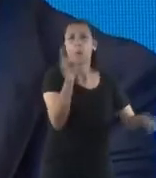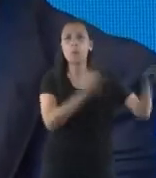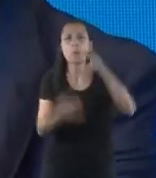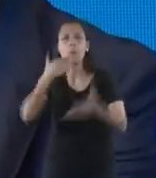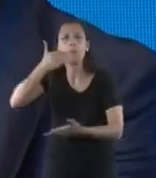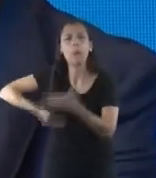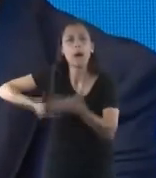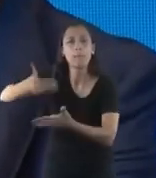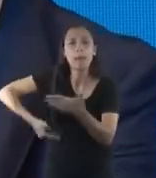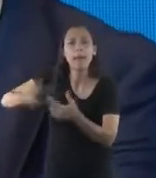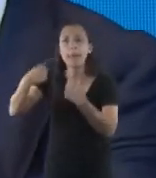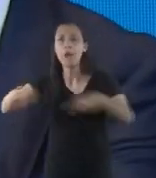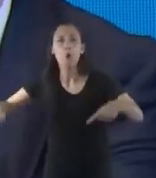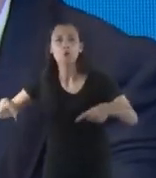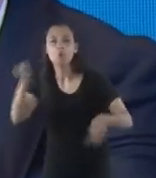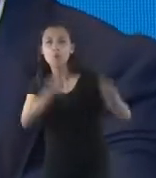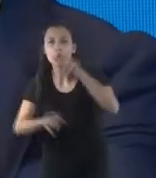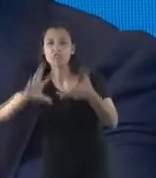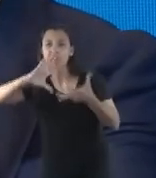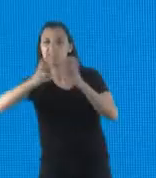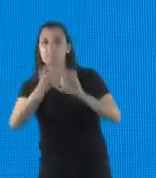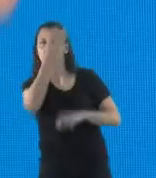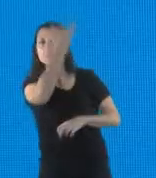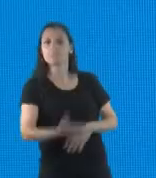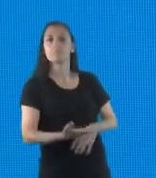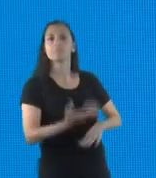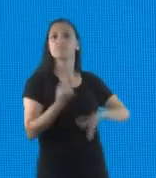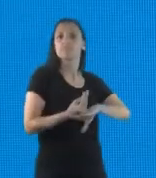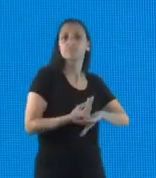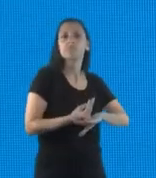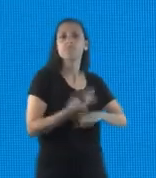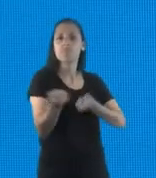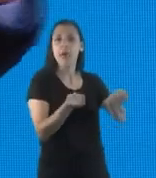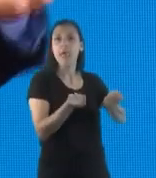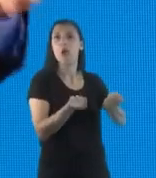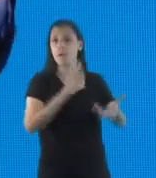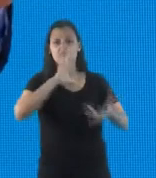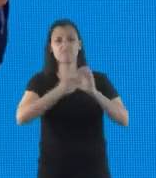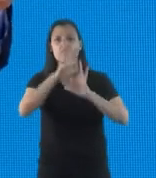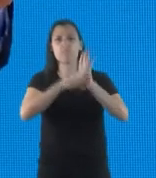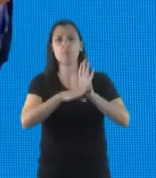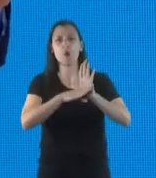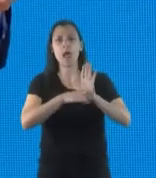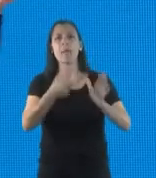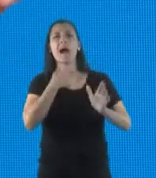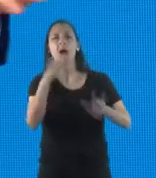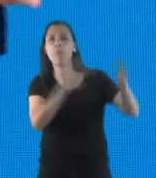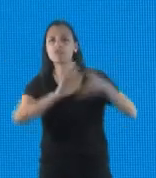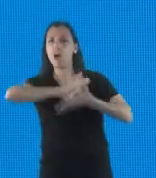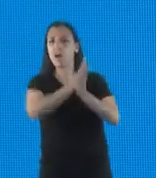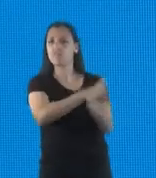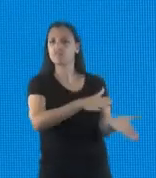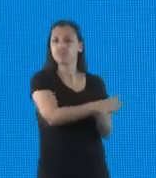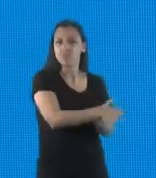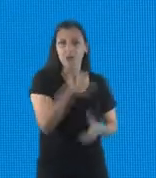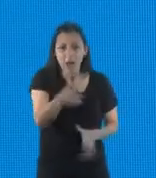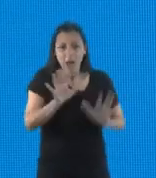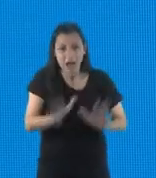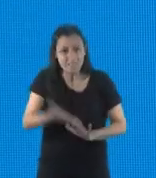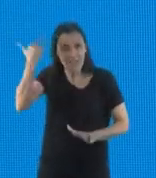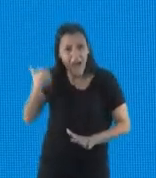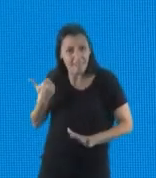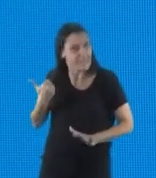papeles para dañar al funcionario que estuvo a cargo para destruir el programa, que eso es lo que pasó, digámoslo con todas las